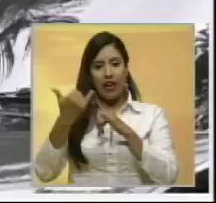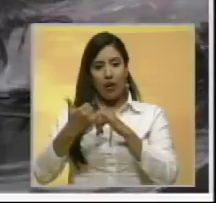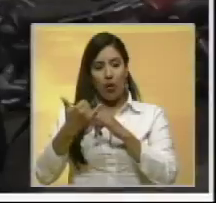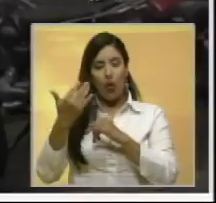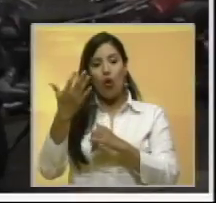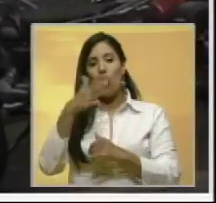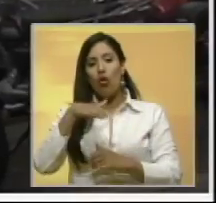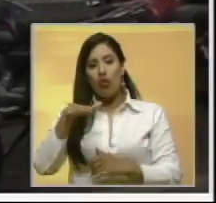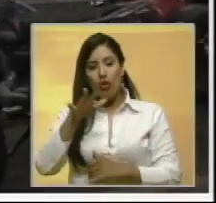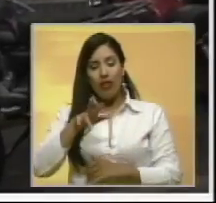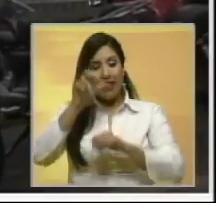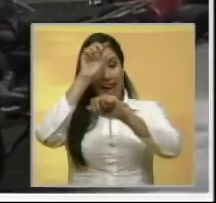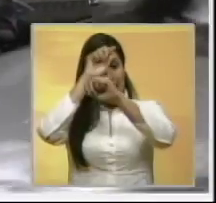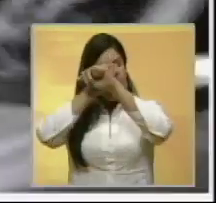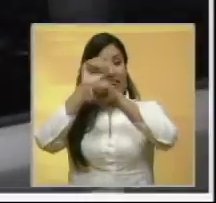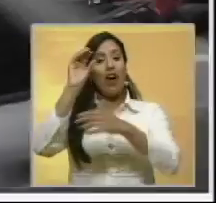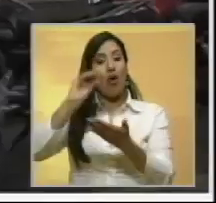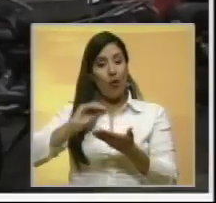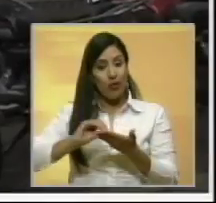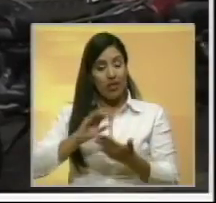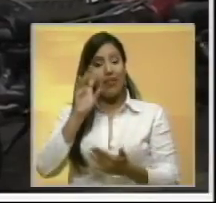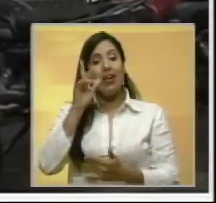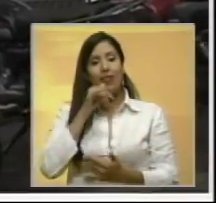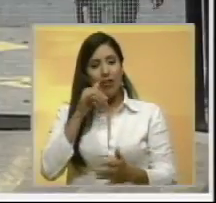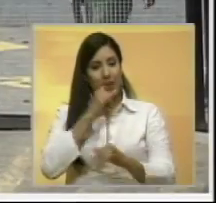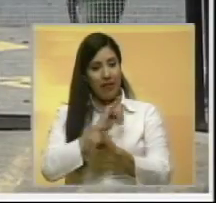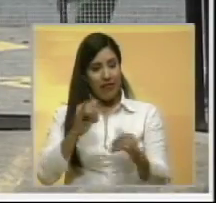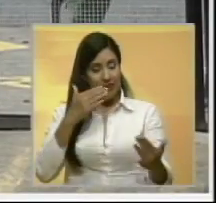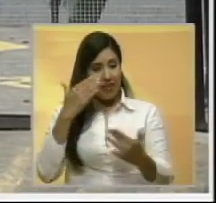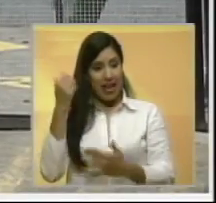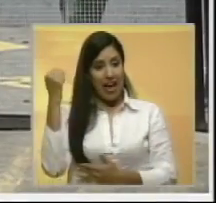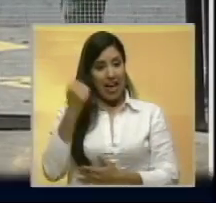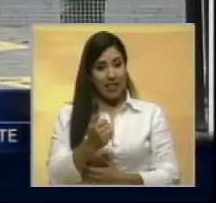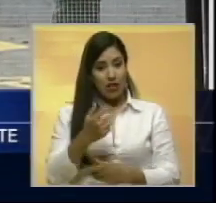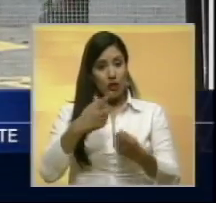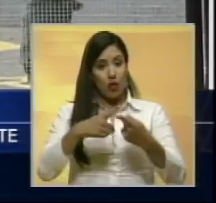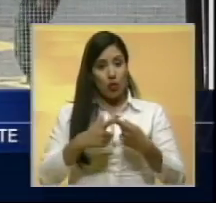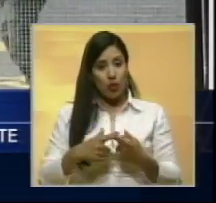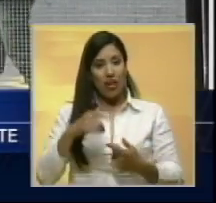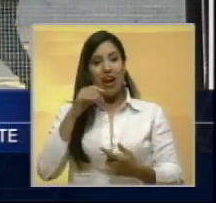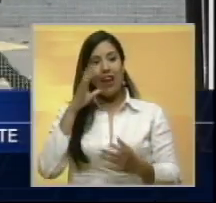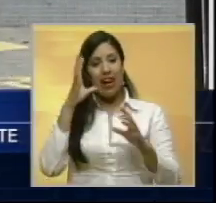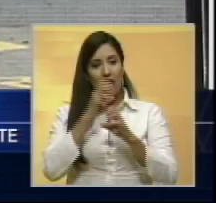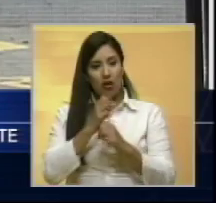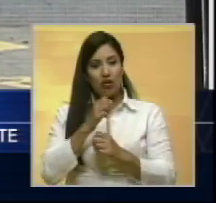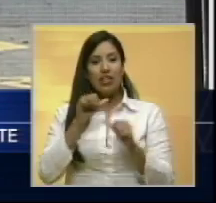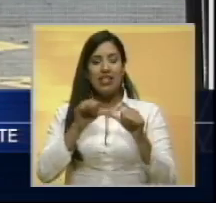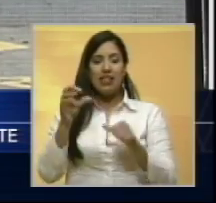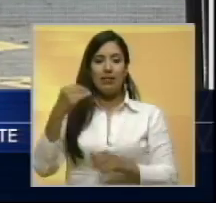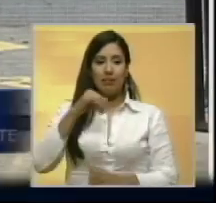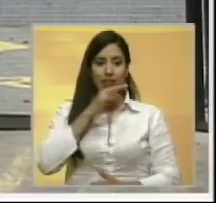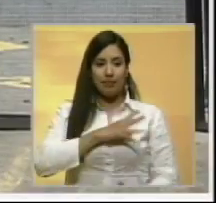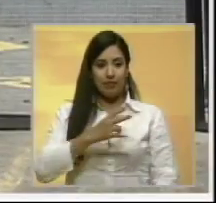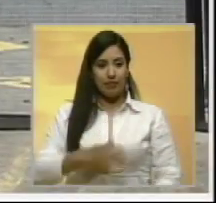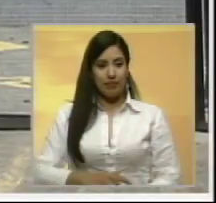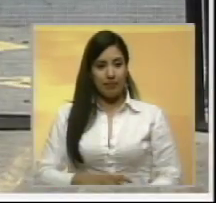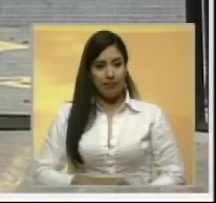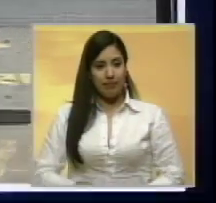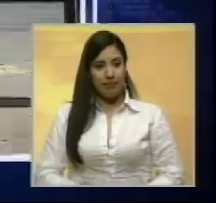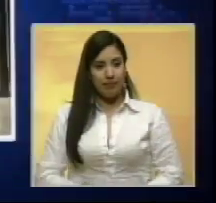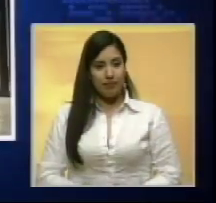los Cujicitos de La Vega. Este es nuestro reporte en materia de sucesos para la emisión meridiana. Continúen con más de Noticiero